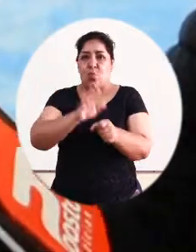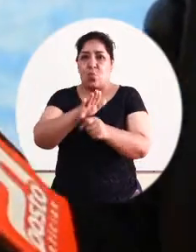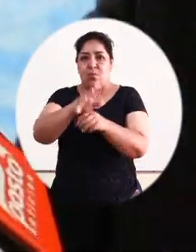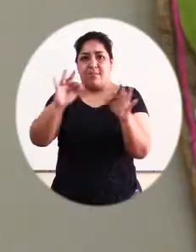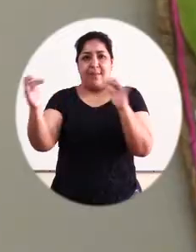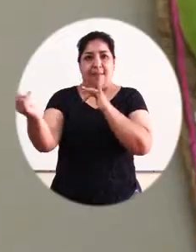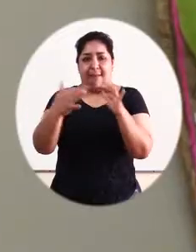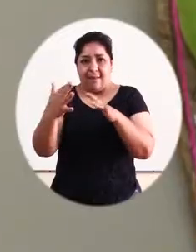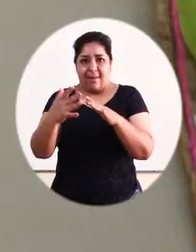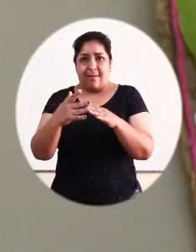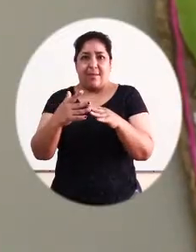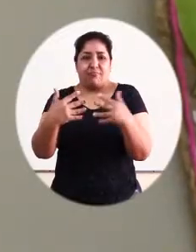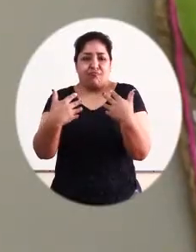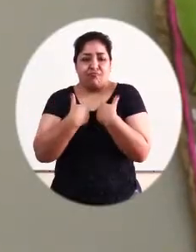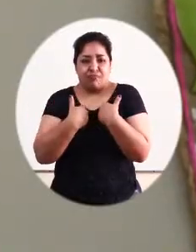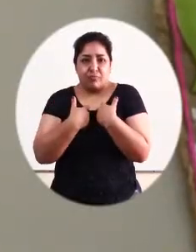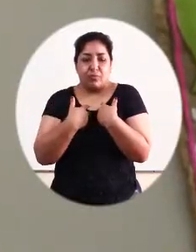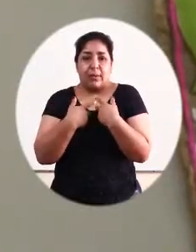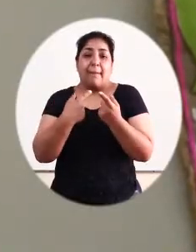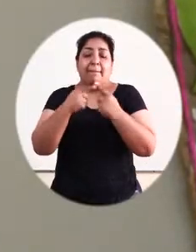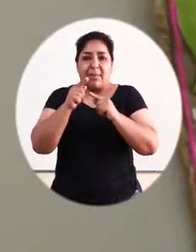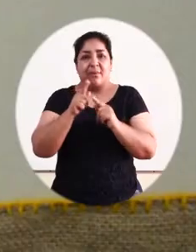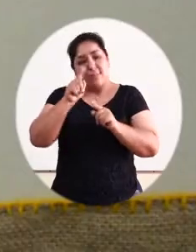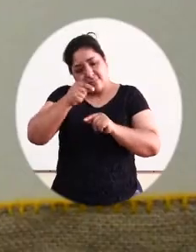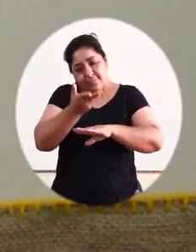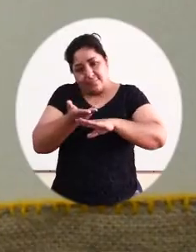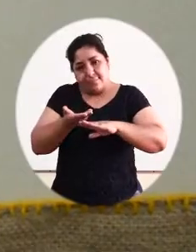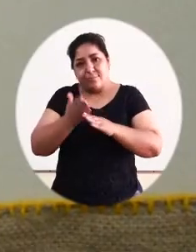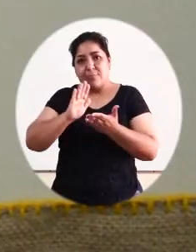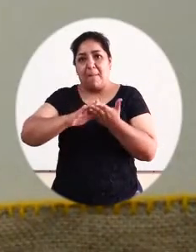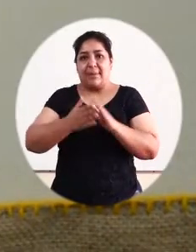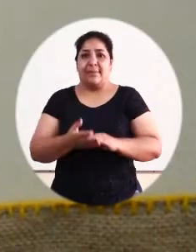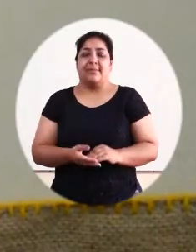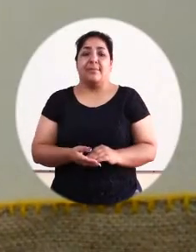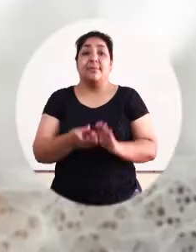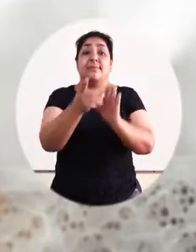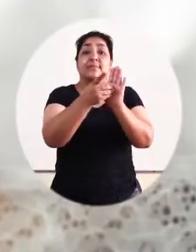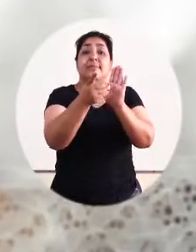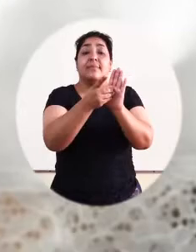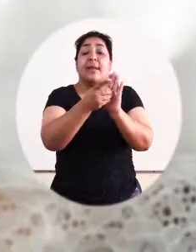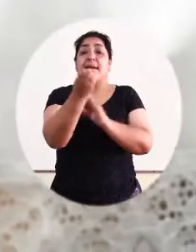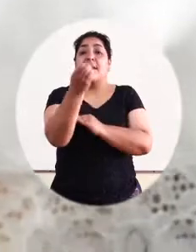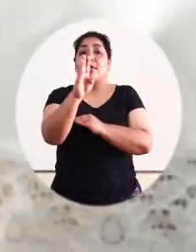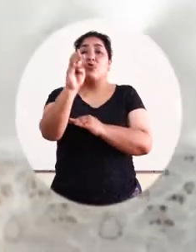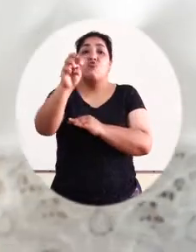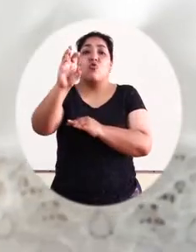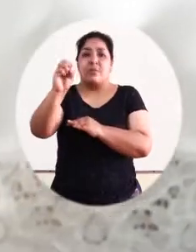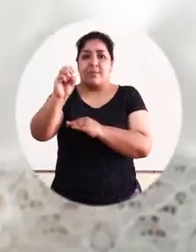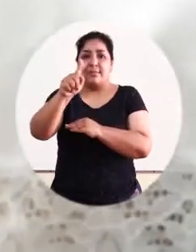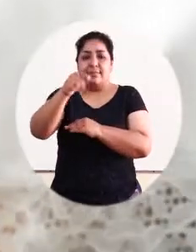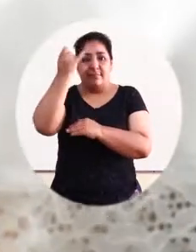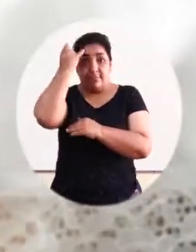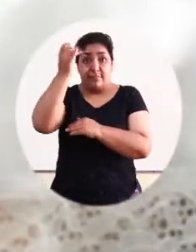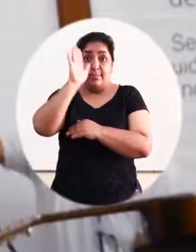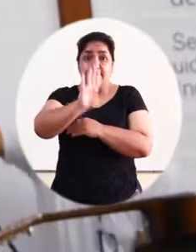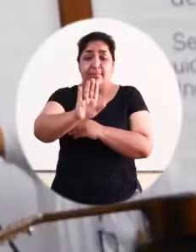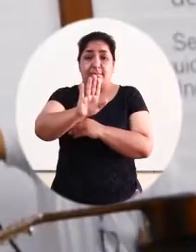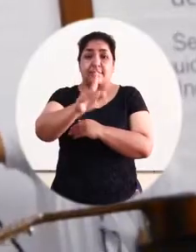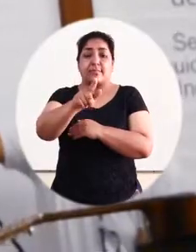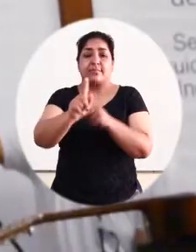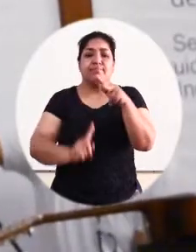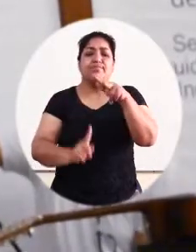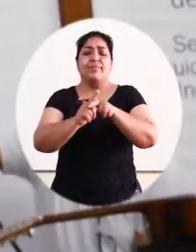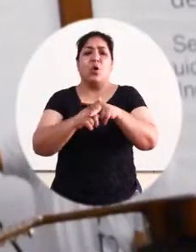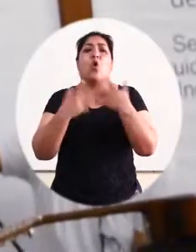han vivido en sus cuerpos la guerra y sin embargo somos las que pedimos la paz el decreto 1480 que concreta esta iniciativa